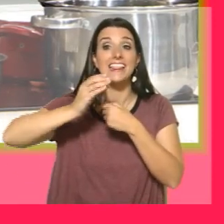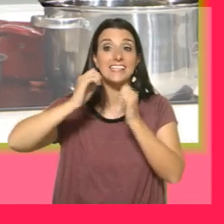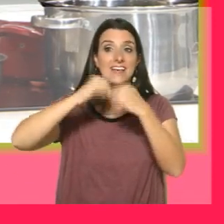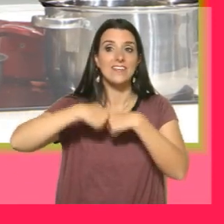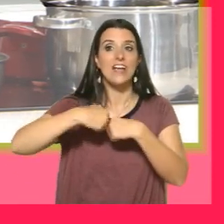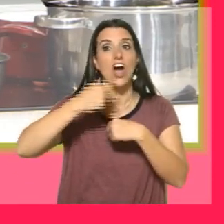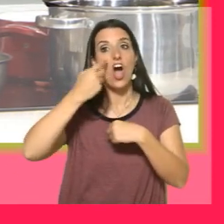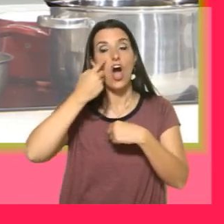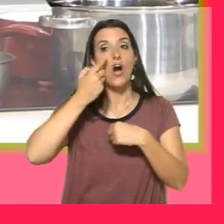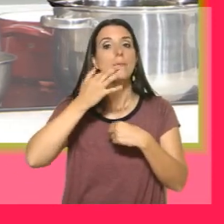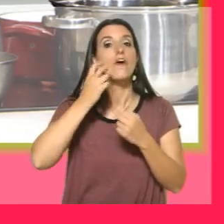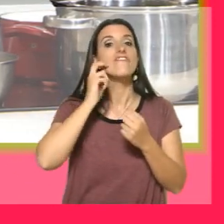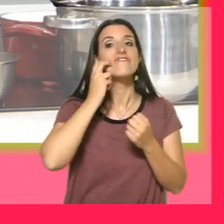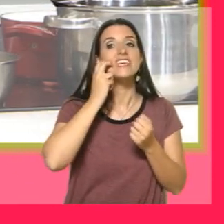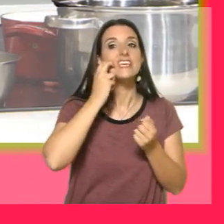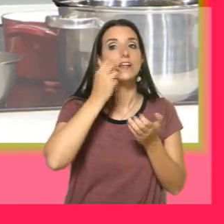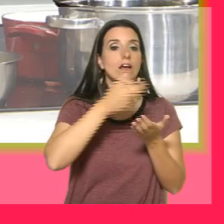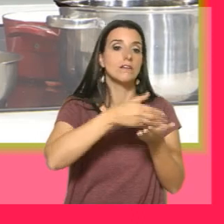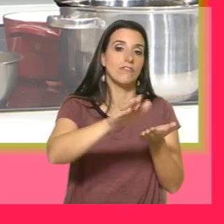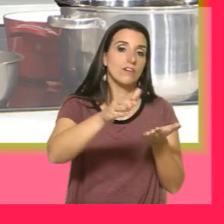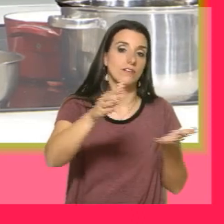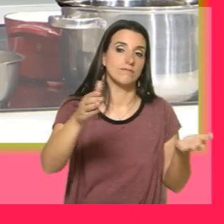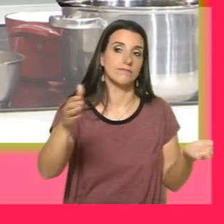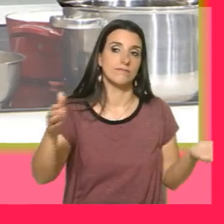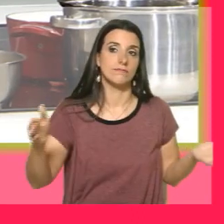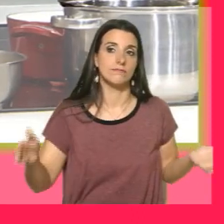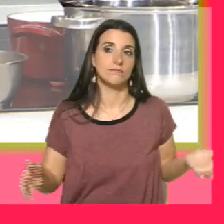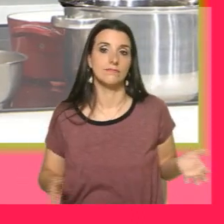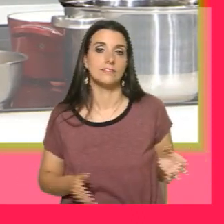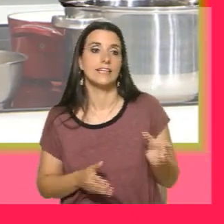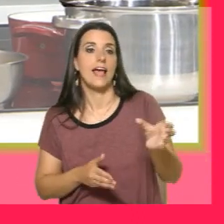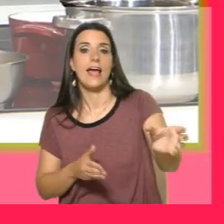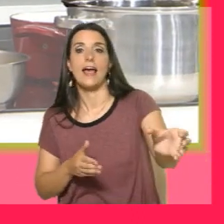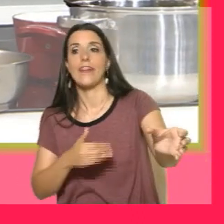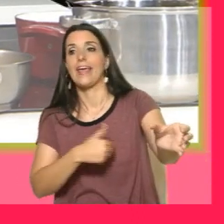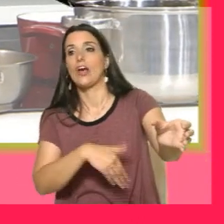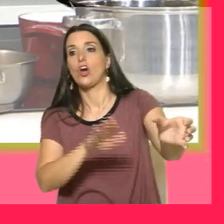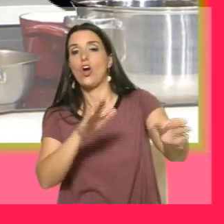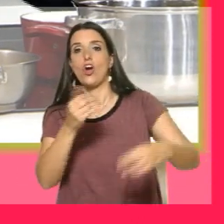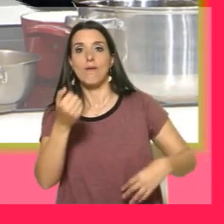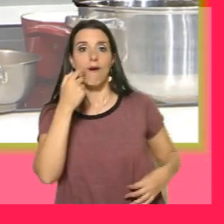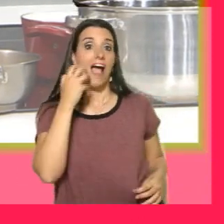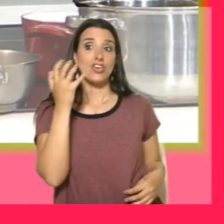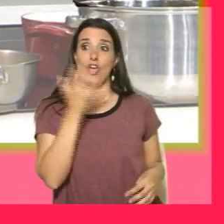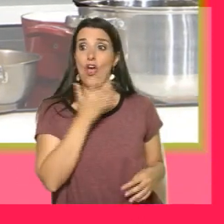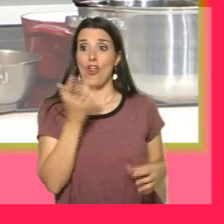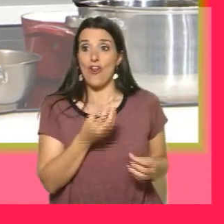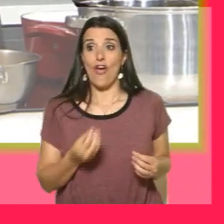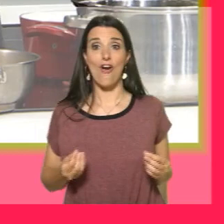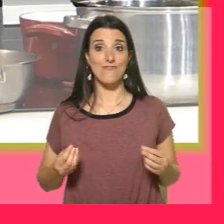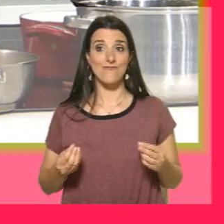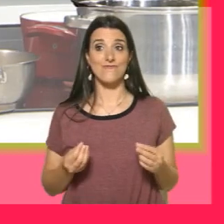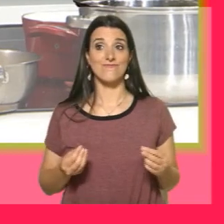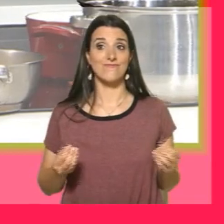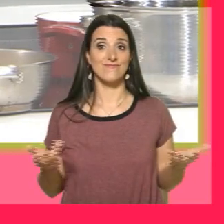Dejaste el vino ahí abandonado. Ah, sí. El abandonado. Acá nos están mirando la puerta, con cara como la puerta horror. De la heladera nunca te quedó porque sí. Vos no dejás